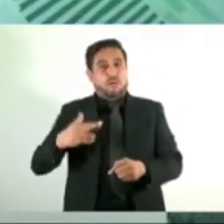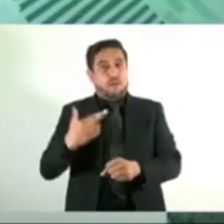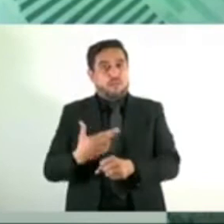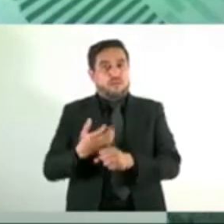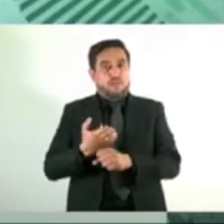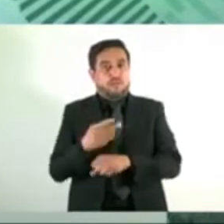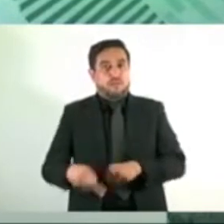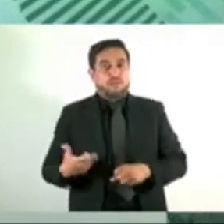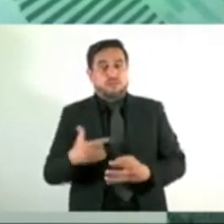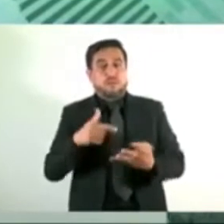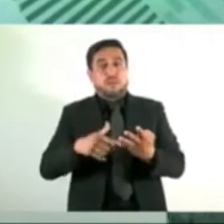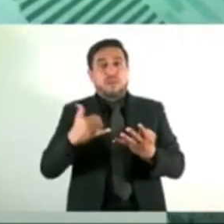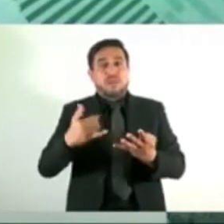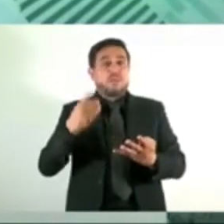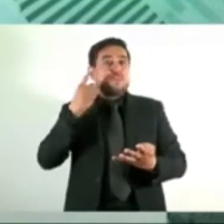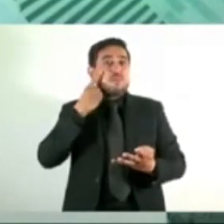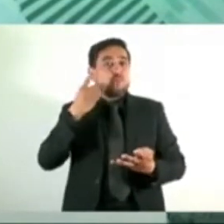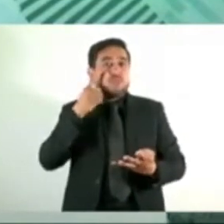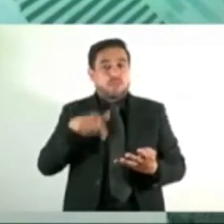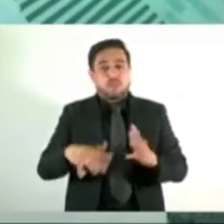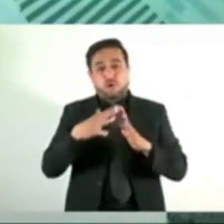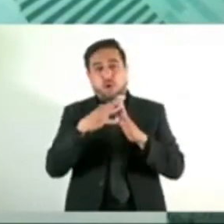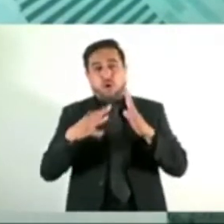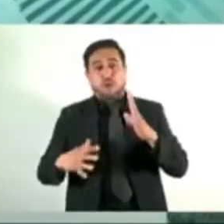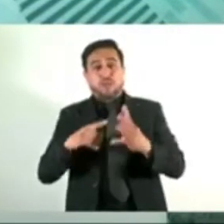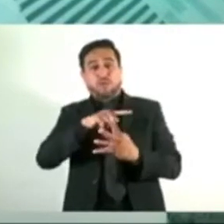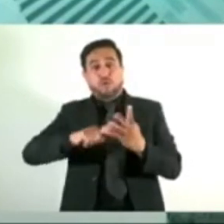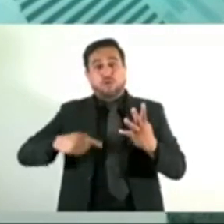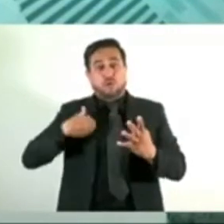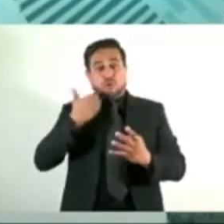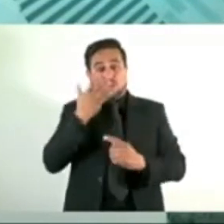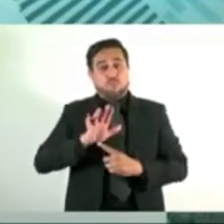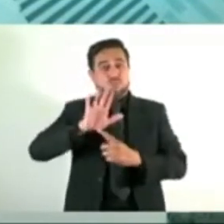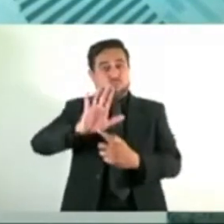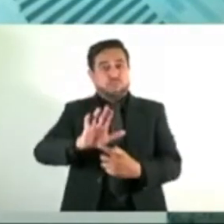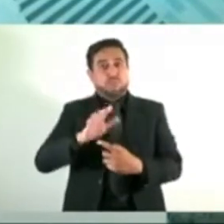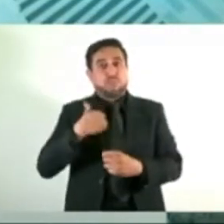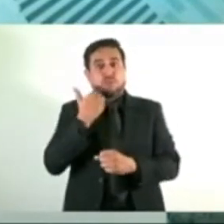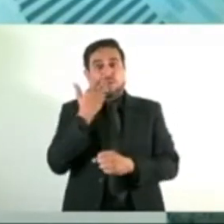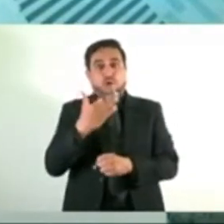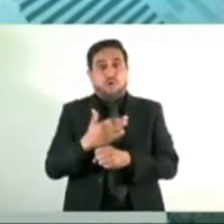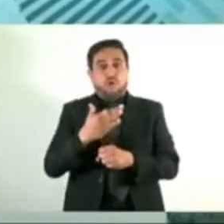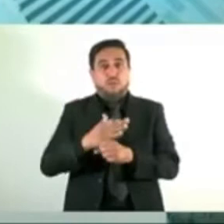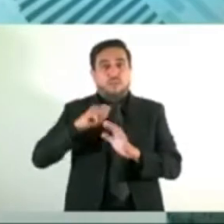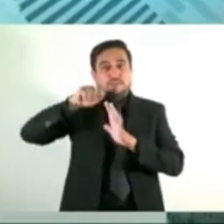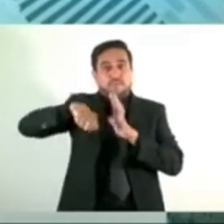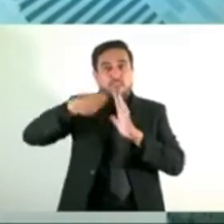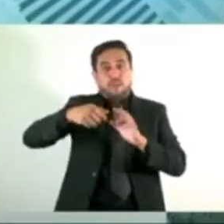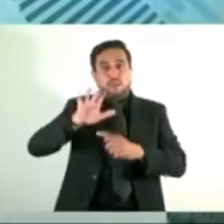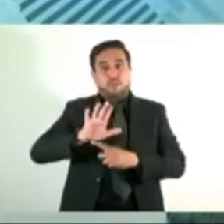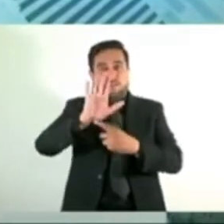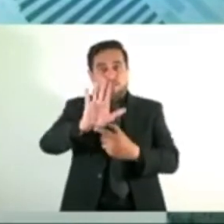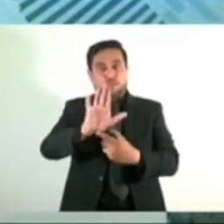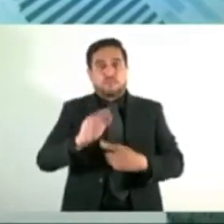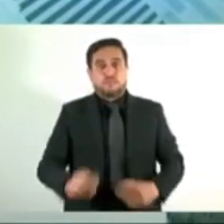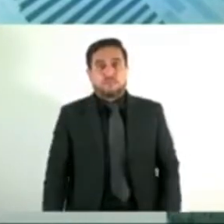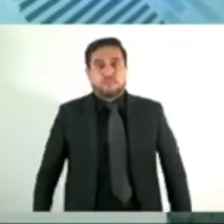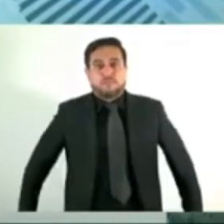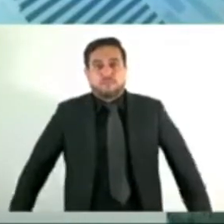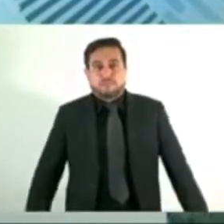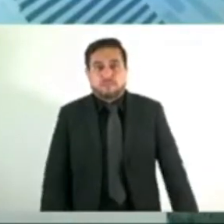presidente del Honorable Congreso Local. En tal tenor, les invito a presenciar el siguiente video. Muchas